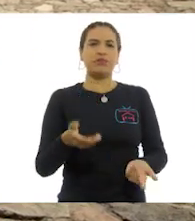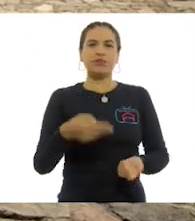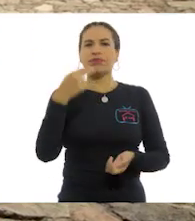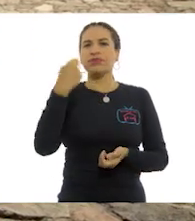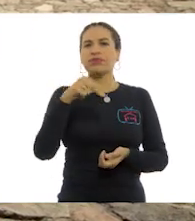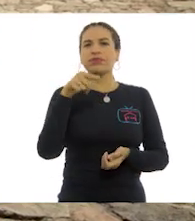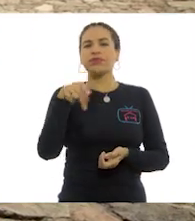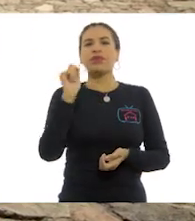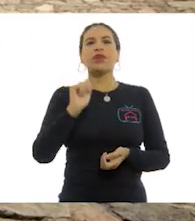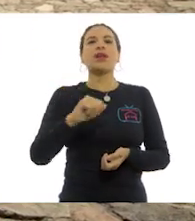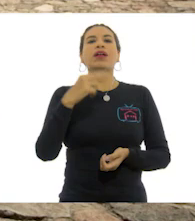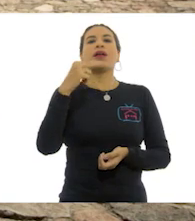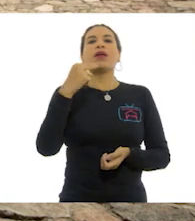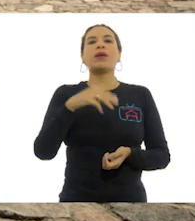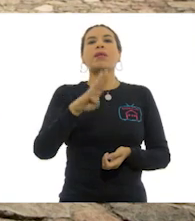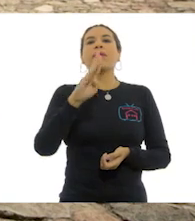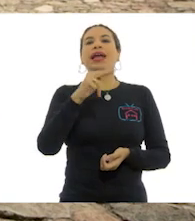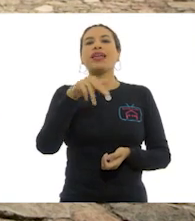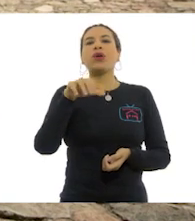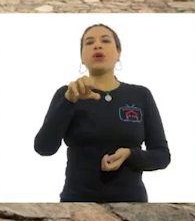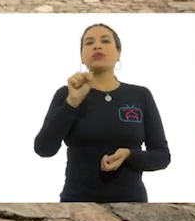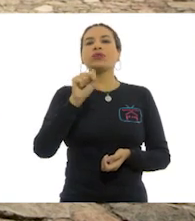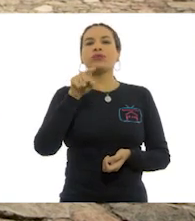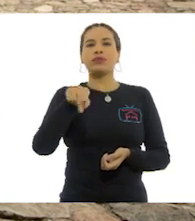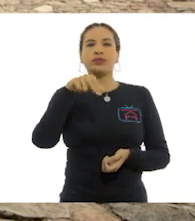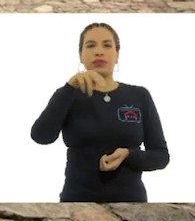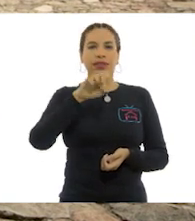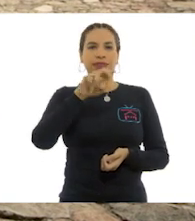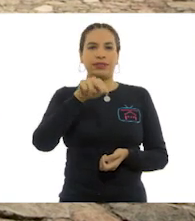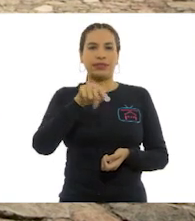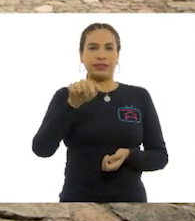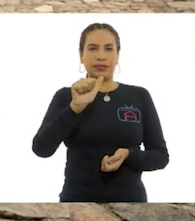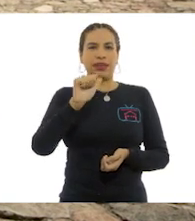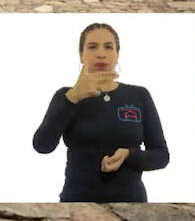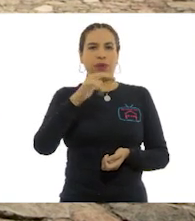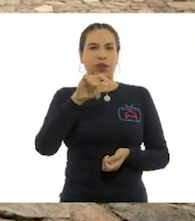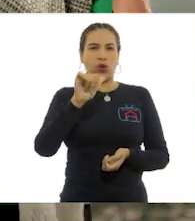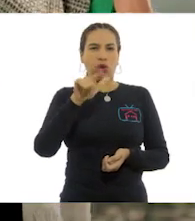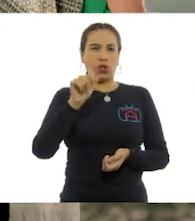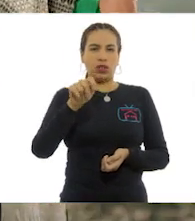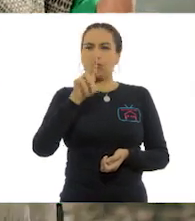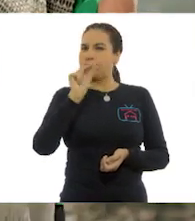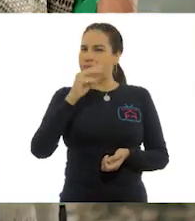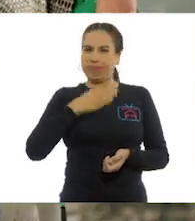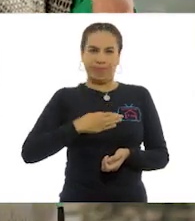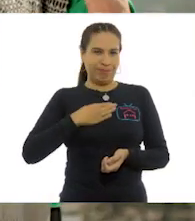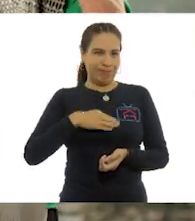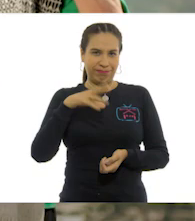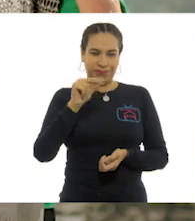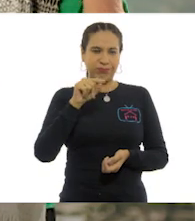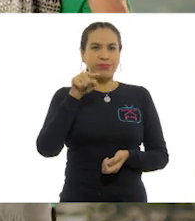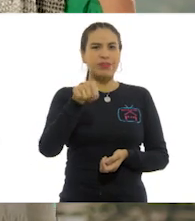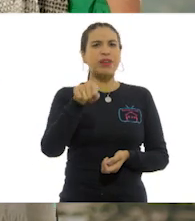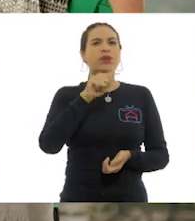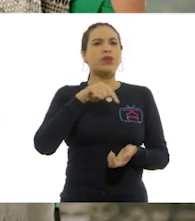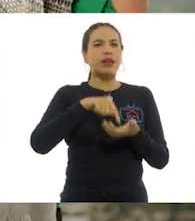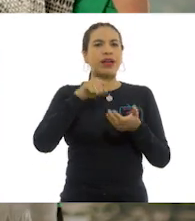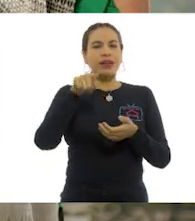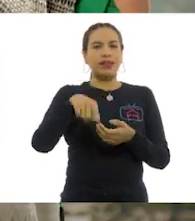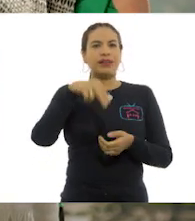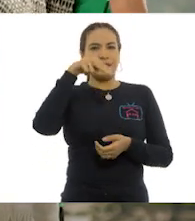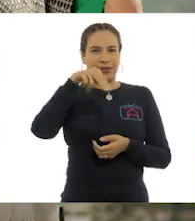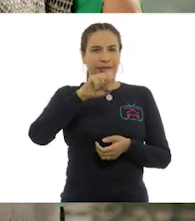como los baños de Nezahualcóyotl, aunque en realidad nunca fueron baños. En este lugar, Nezahualcóyotl va a